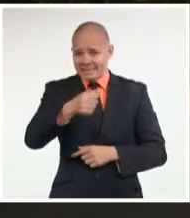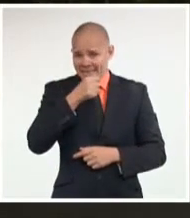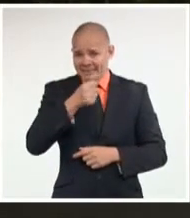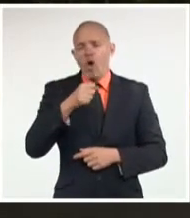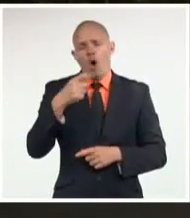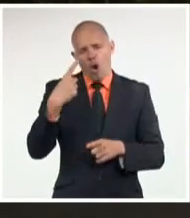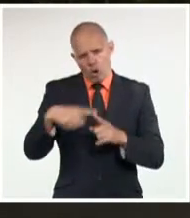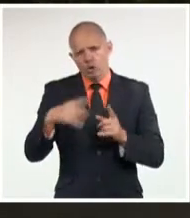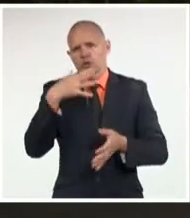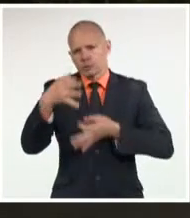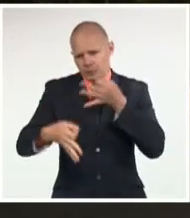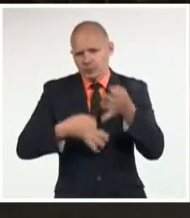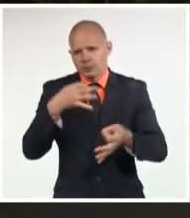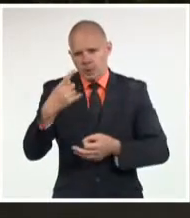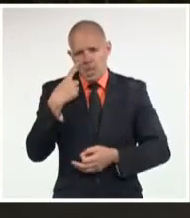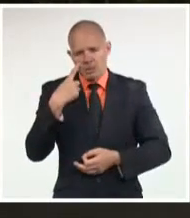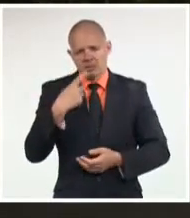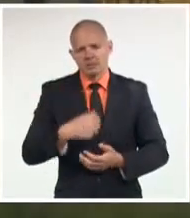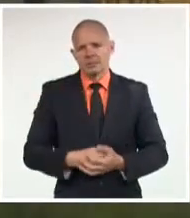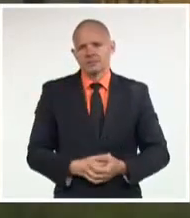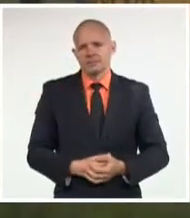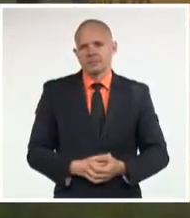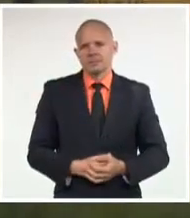trae un amplio reportaje sobre el tema.